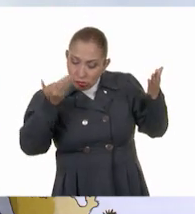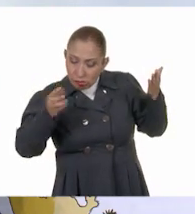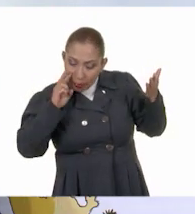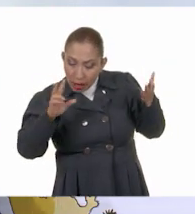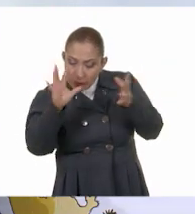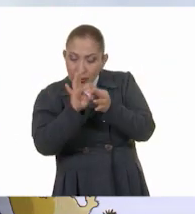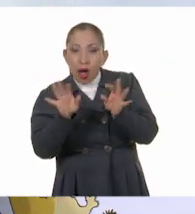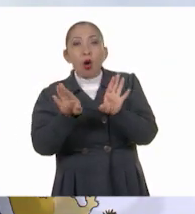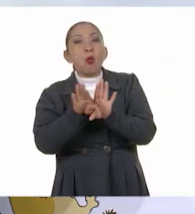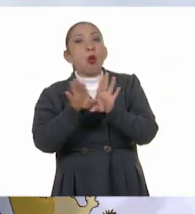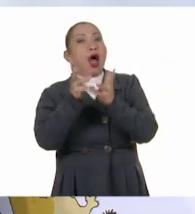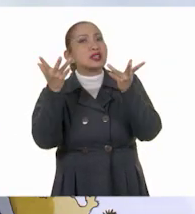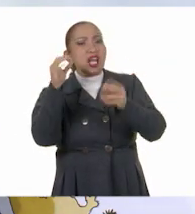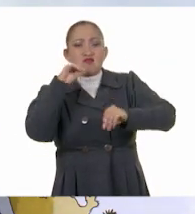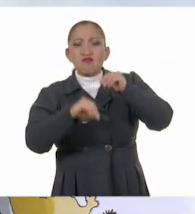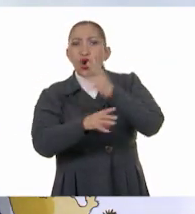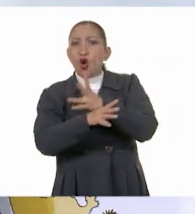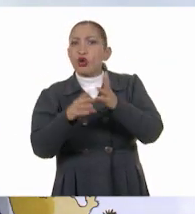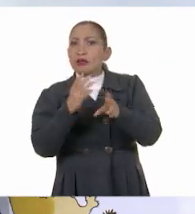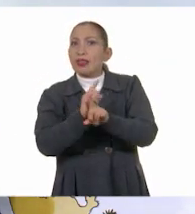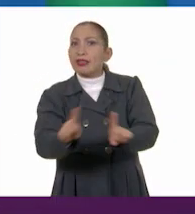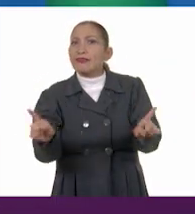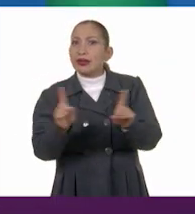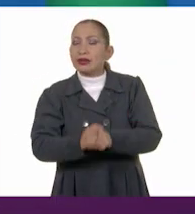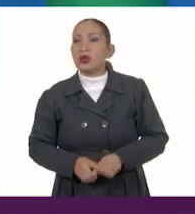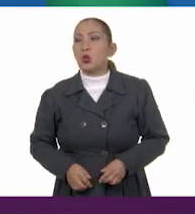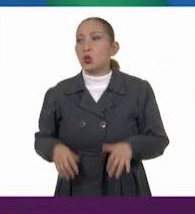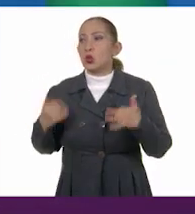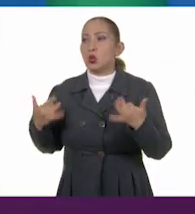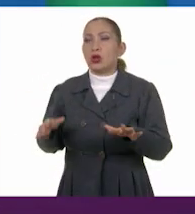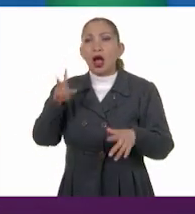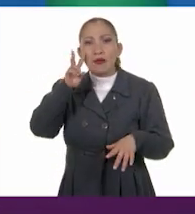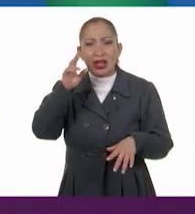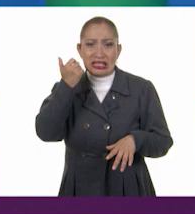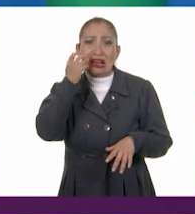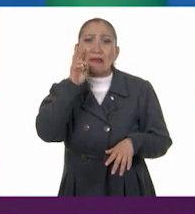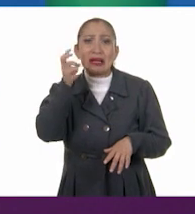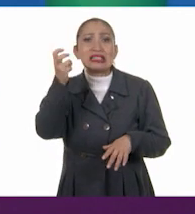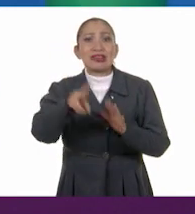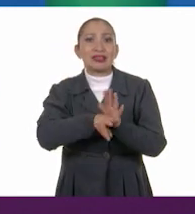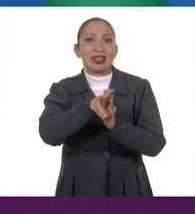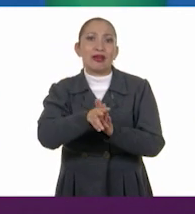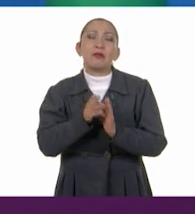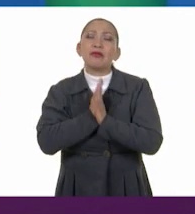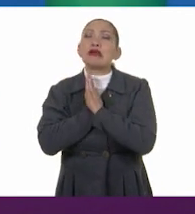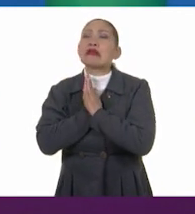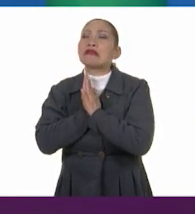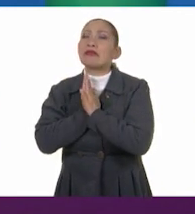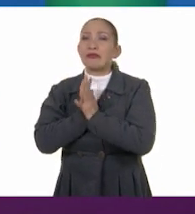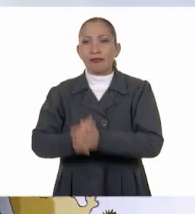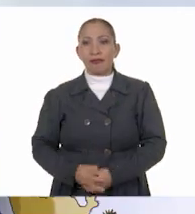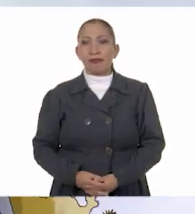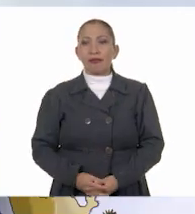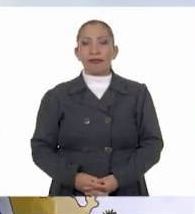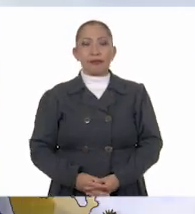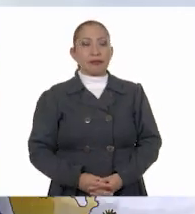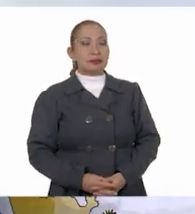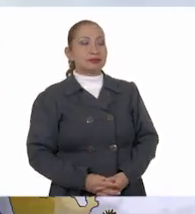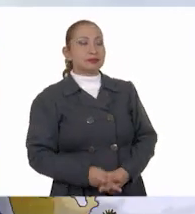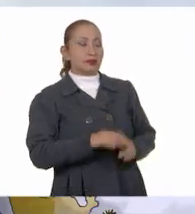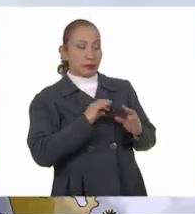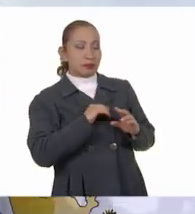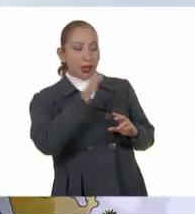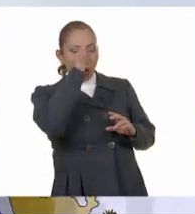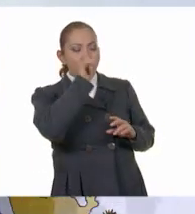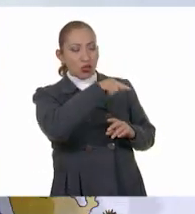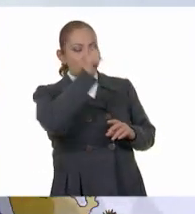instrucciones para hacer muchísimas manualidades. A ver, yo quiero ver ese video que dices, por favor. Estoy de acuerdo